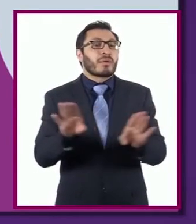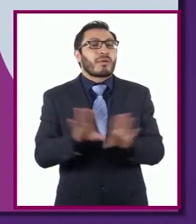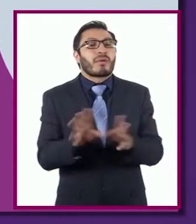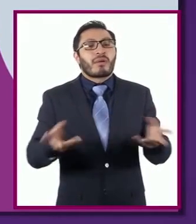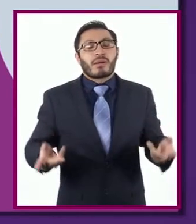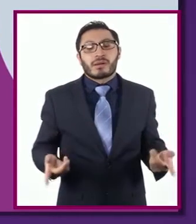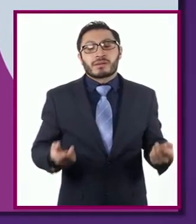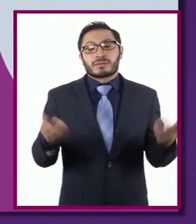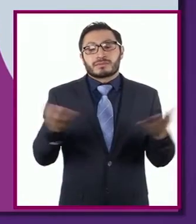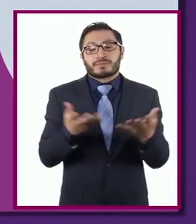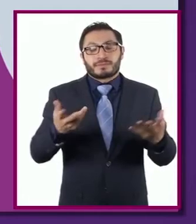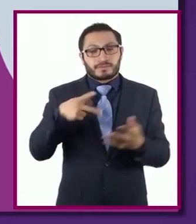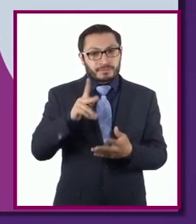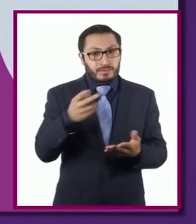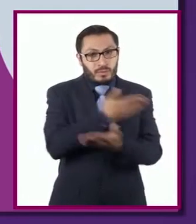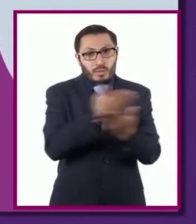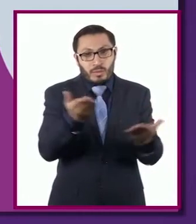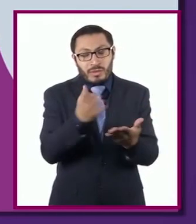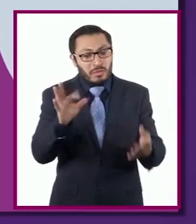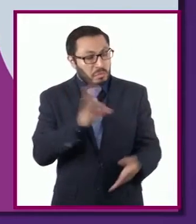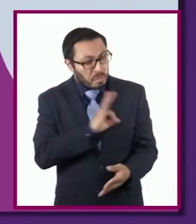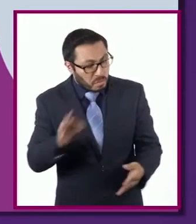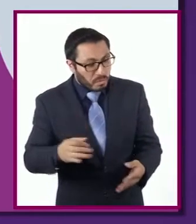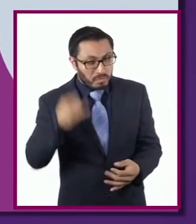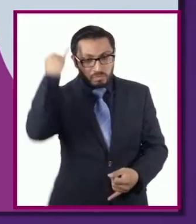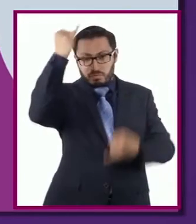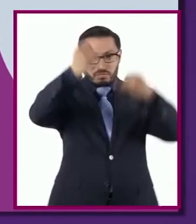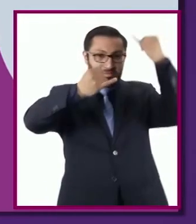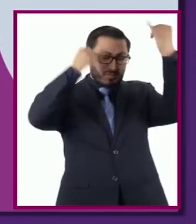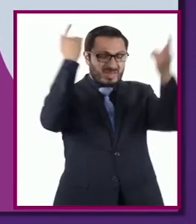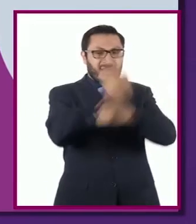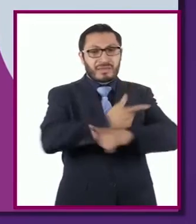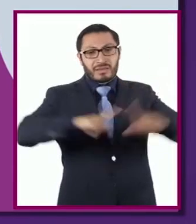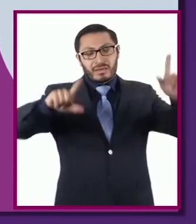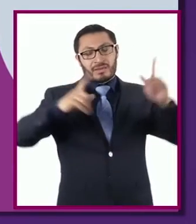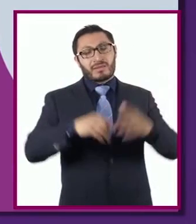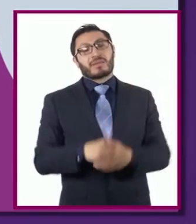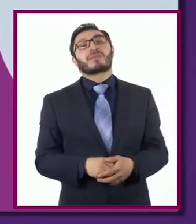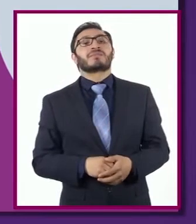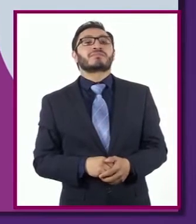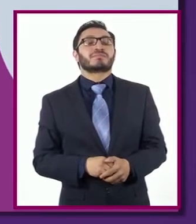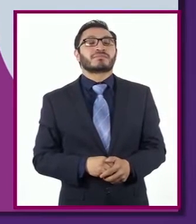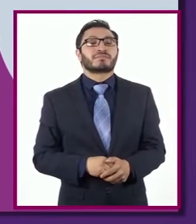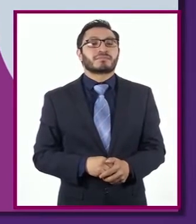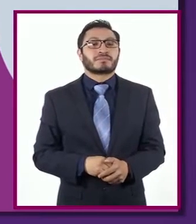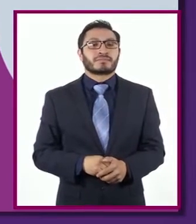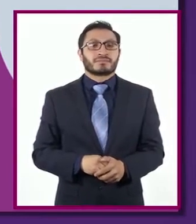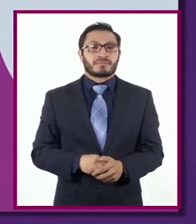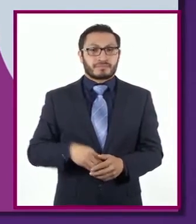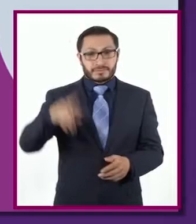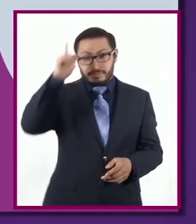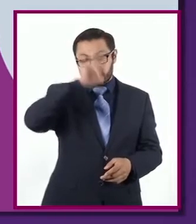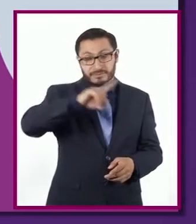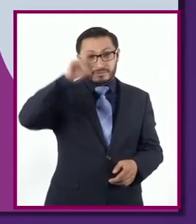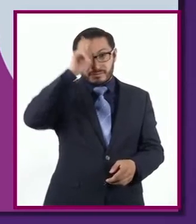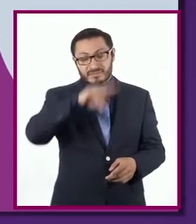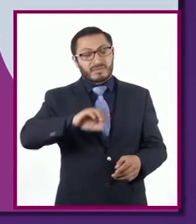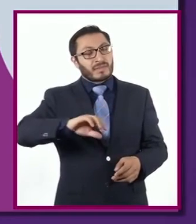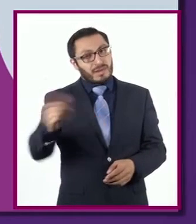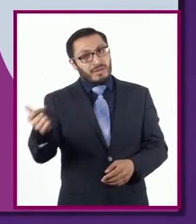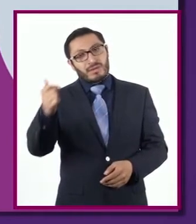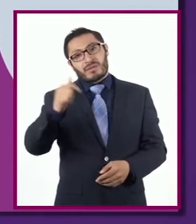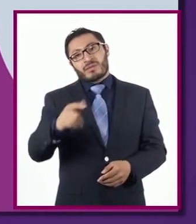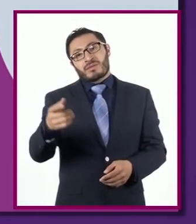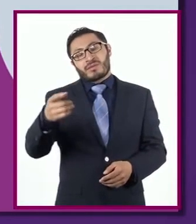podríamos hacerlo, pero ustedes pueden hacer uso de su creatividad para generar diseños distintos. Les recomiendo que en otro